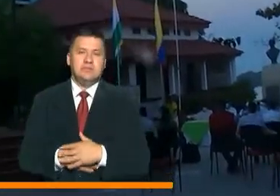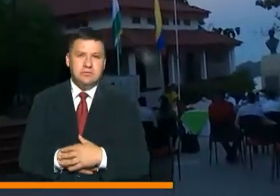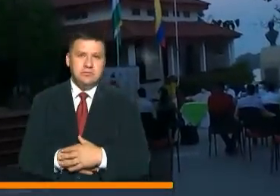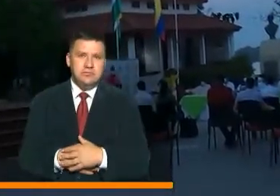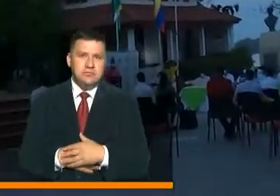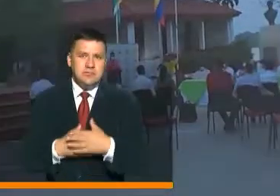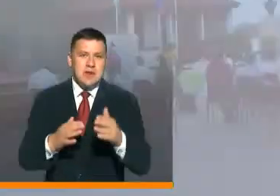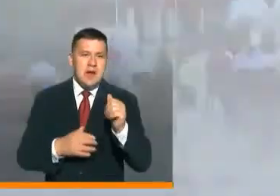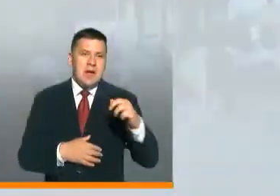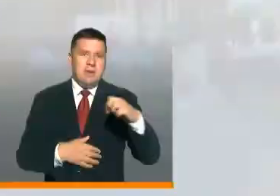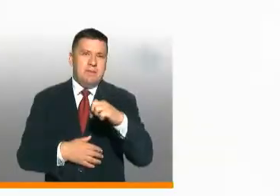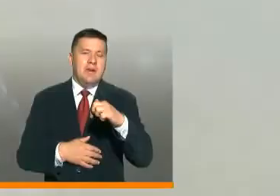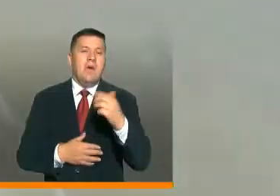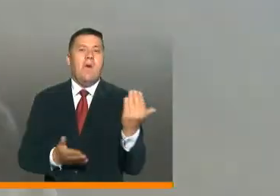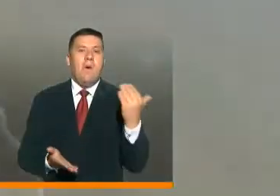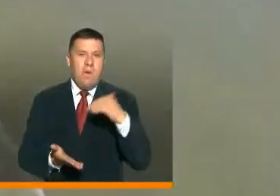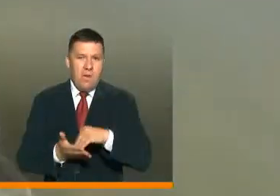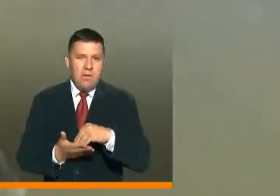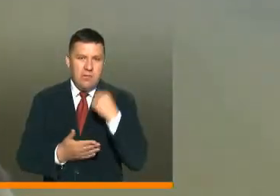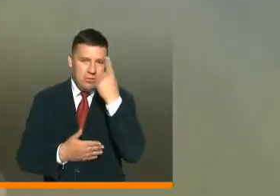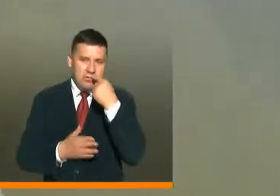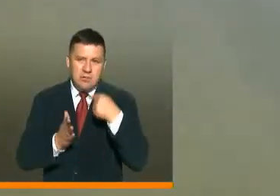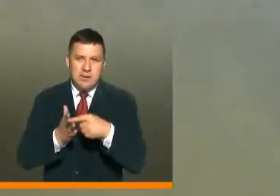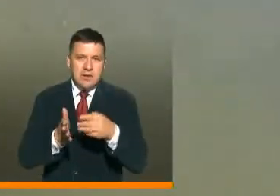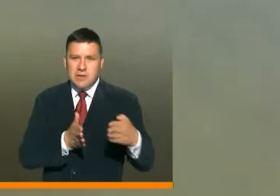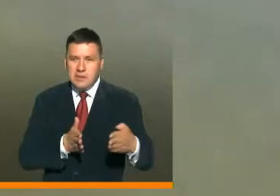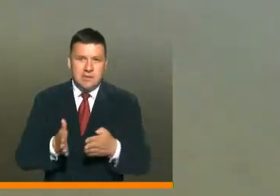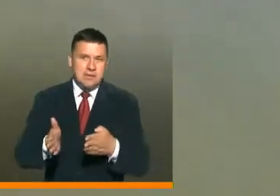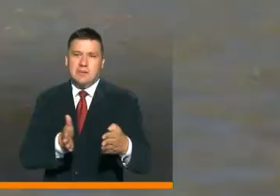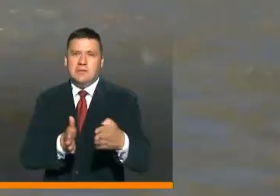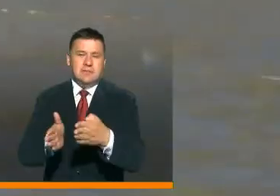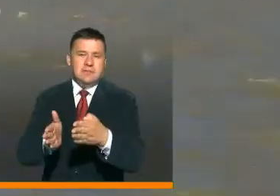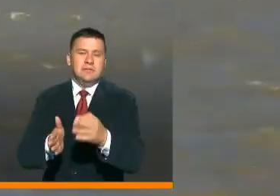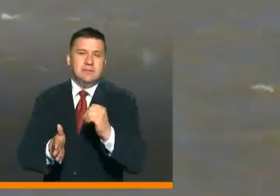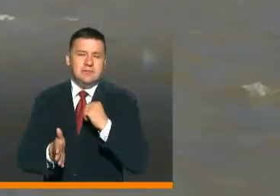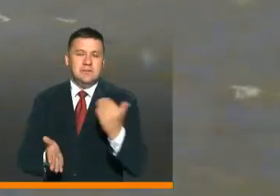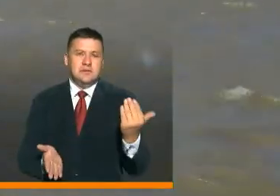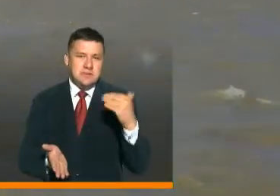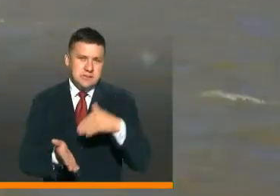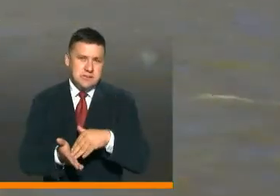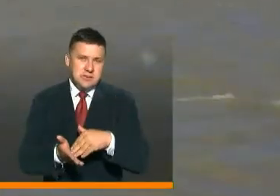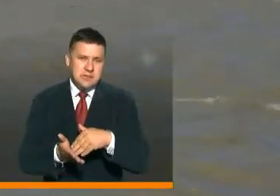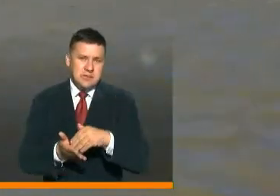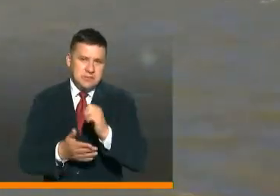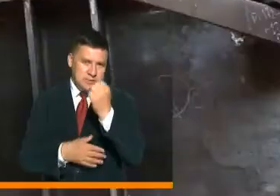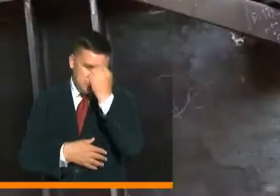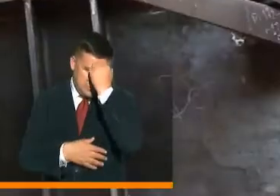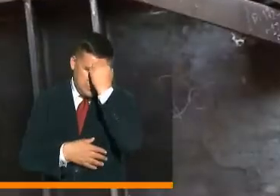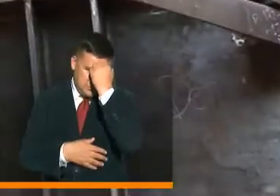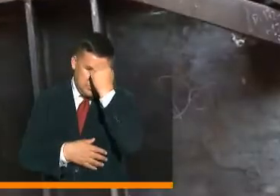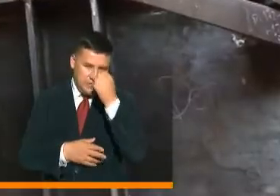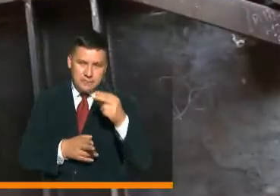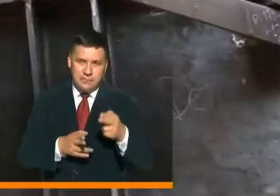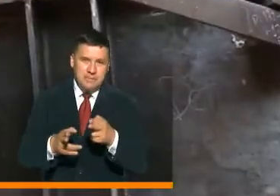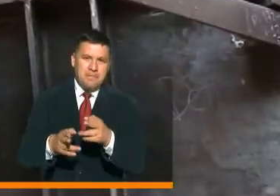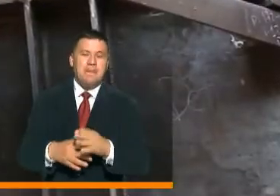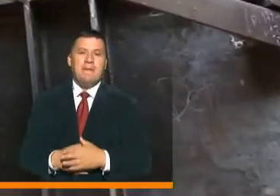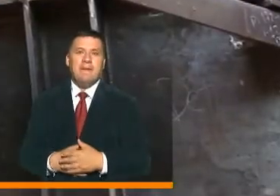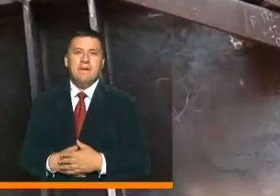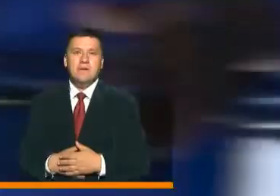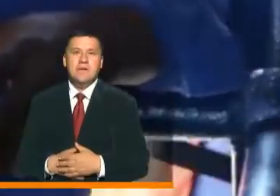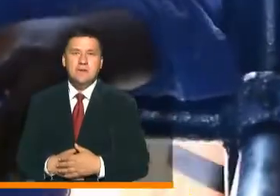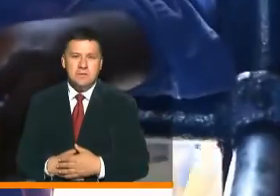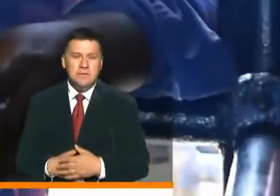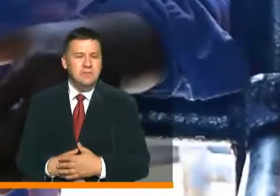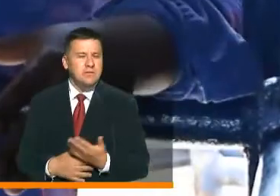esta APP, el país vuelve a darle la cara a su río Magdalena y se prepara para volverlo el eje de su estrategia de intermodalismo.